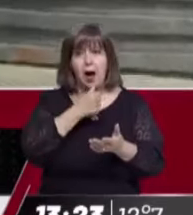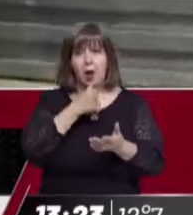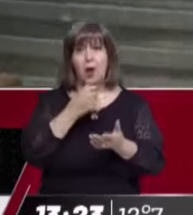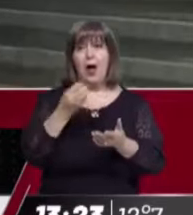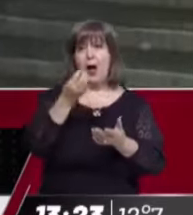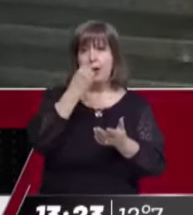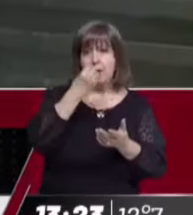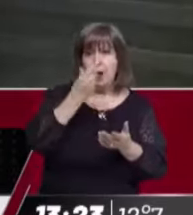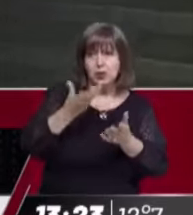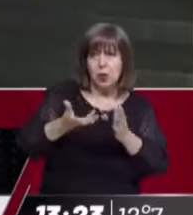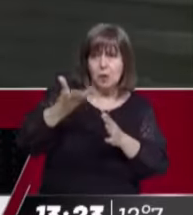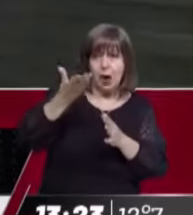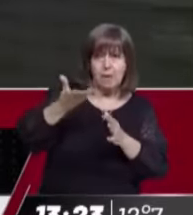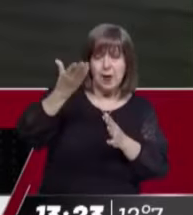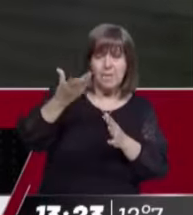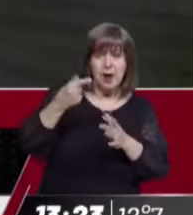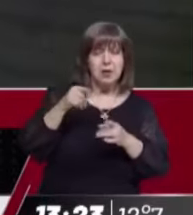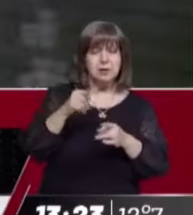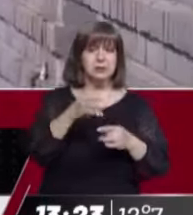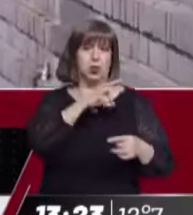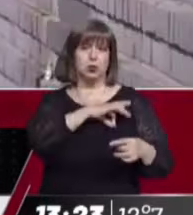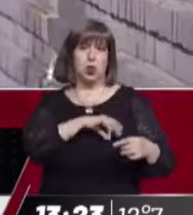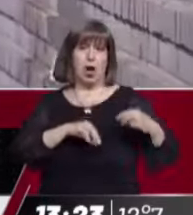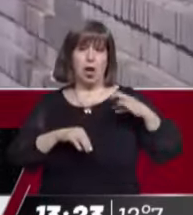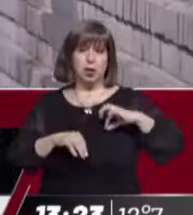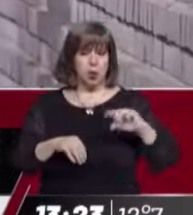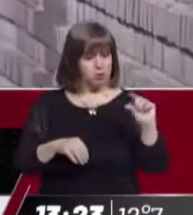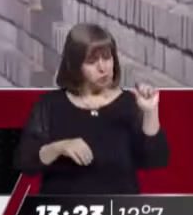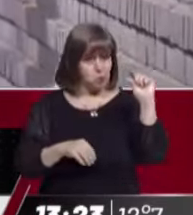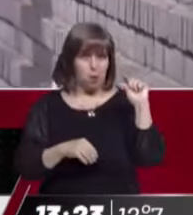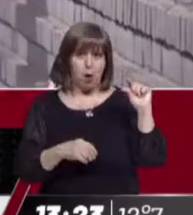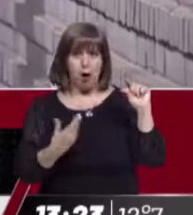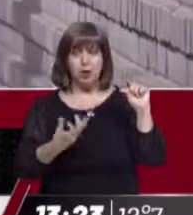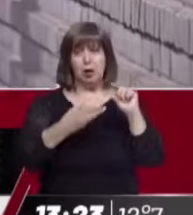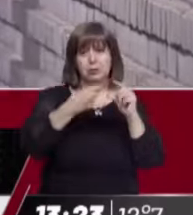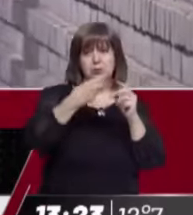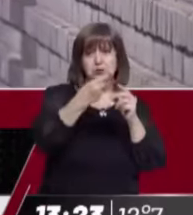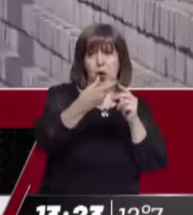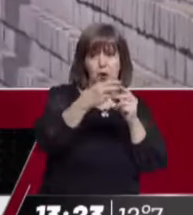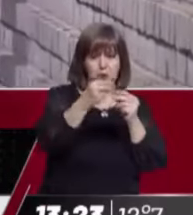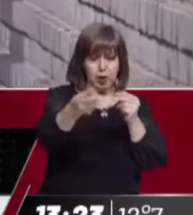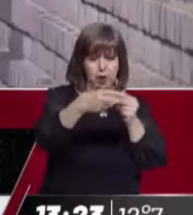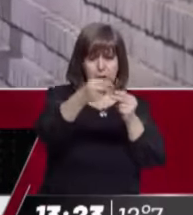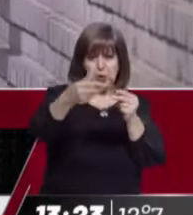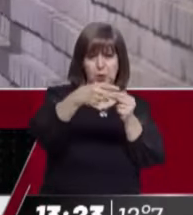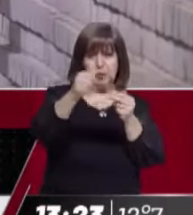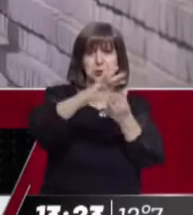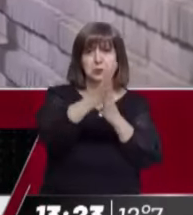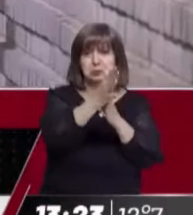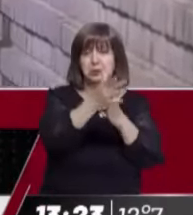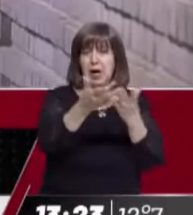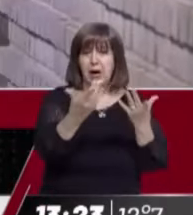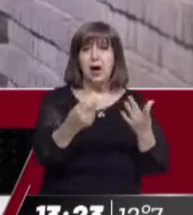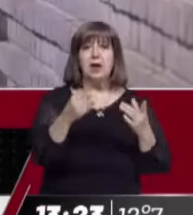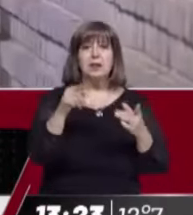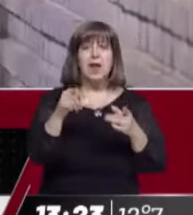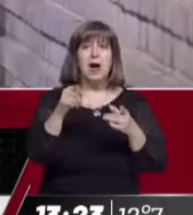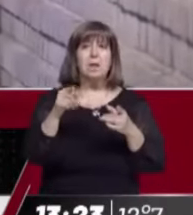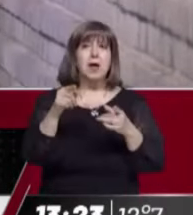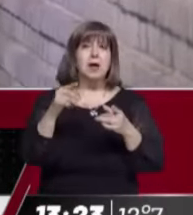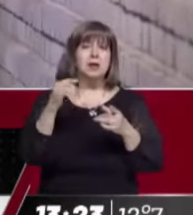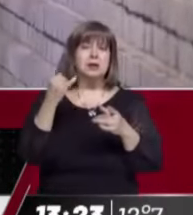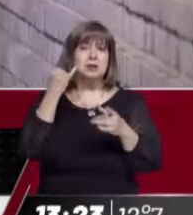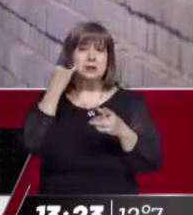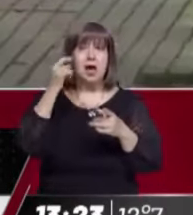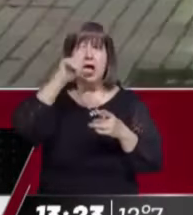los alimentos. Todo eso ha impactado directamente en el poder adquisitivo de los trabajadores y las trabajadoras. Este desfinanciamiento que está sufriendo